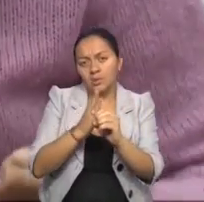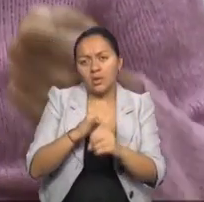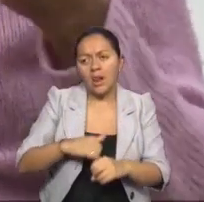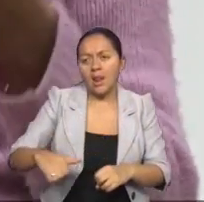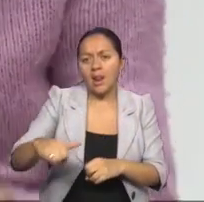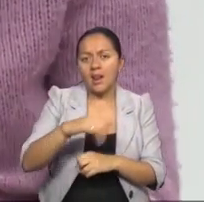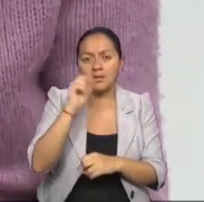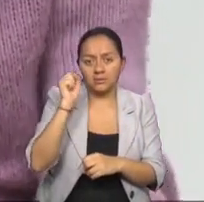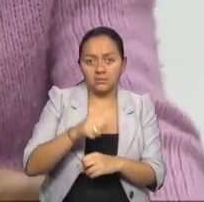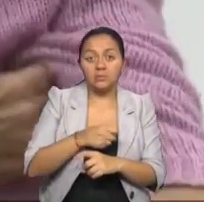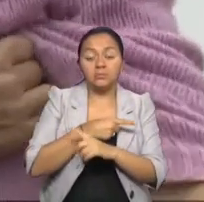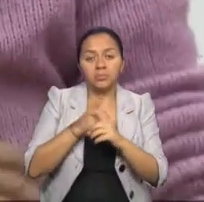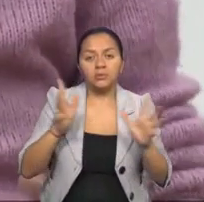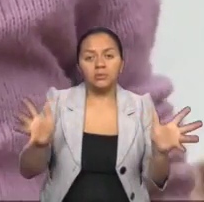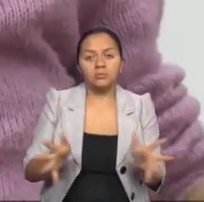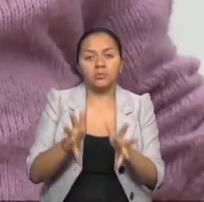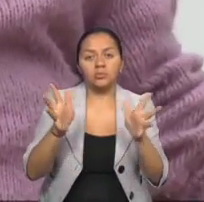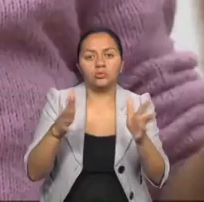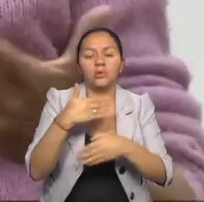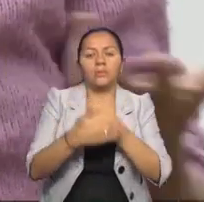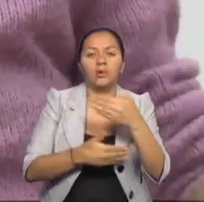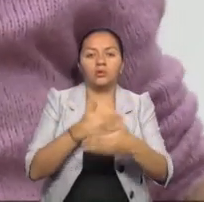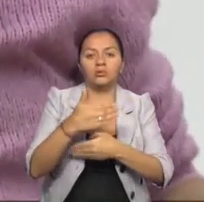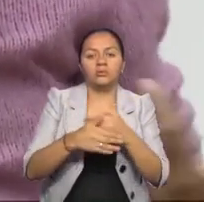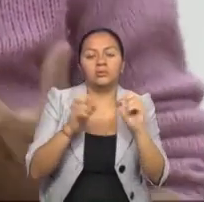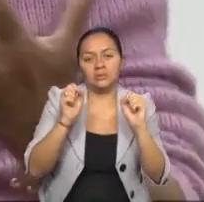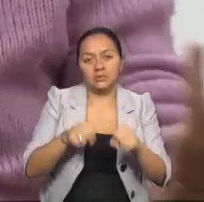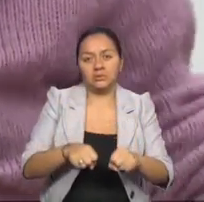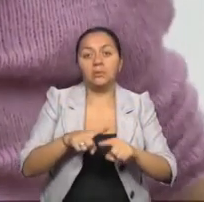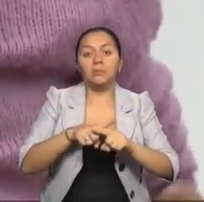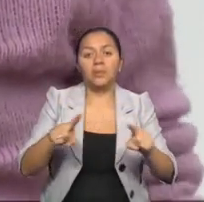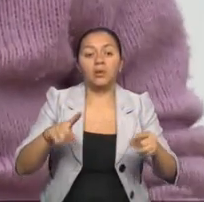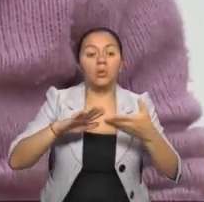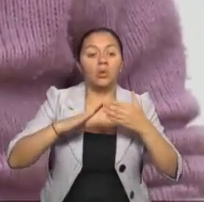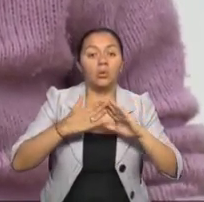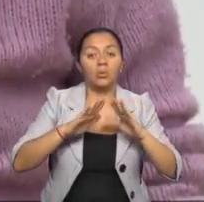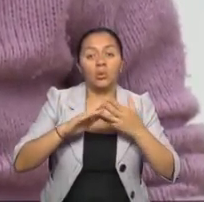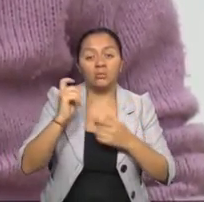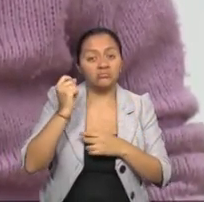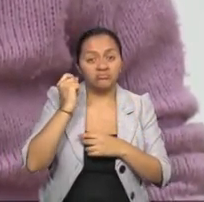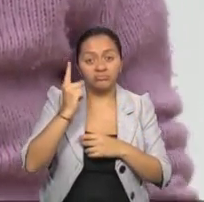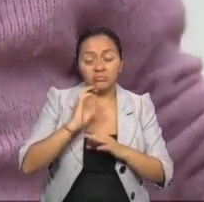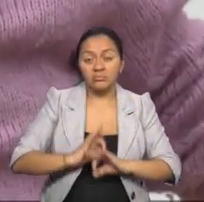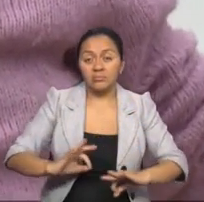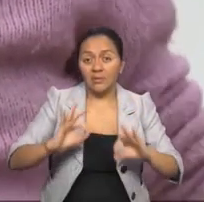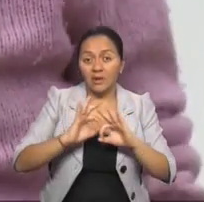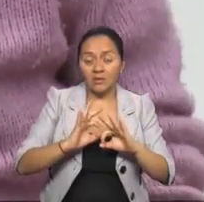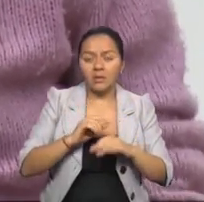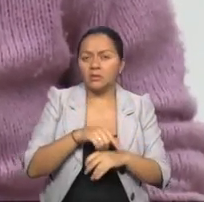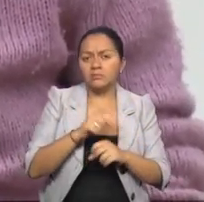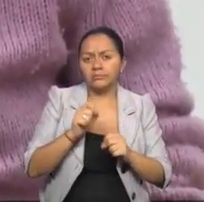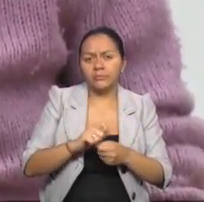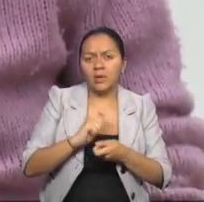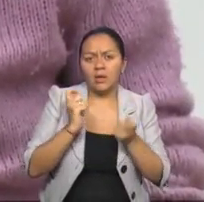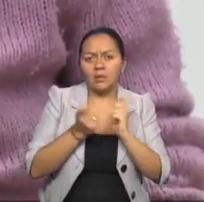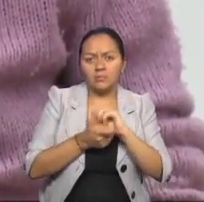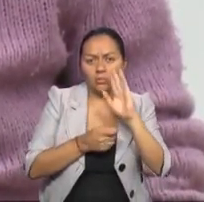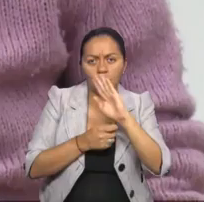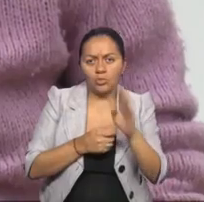puedes ir impulsando este proceso pero si la comunidad no está entendiendo lo que se está haciendo no va a cambiar